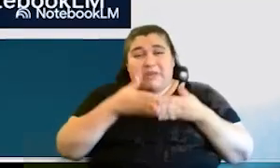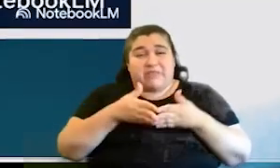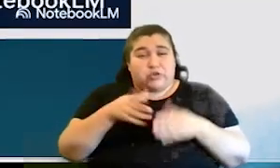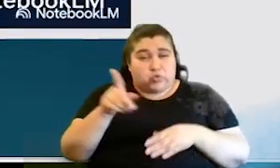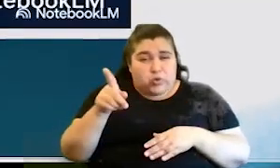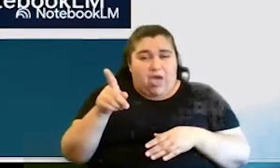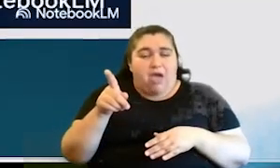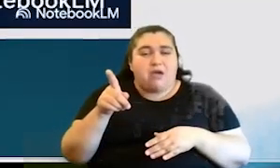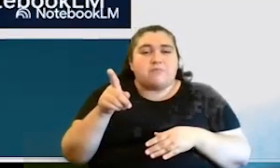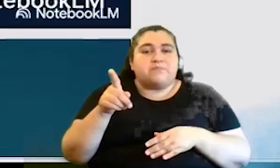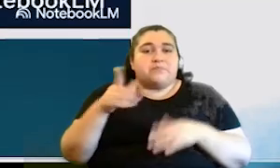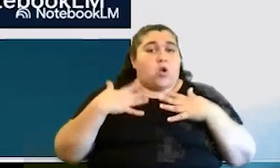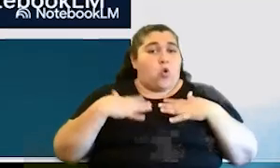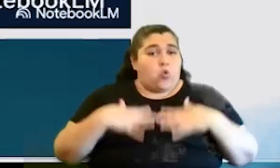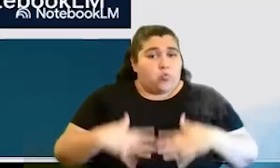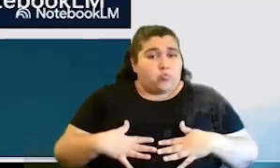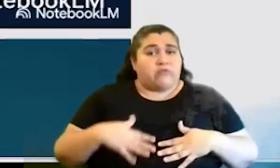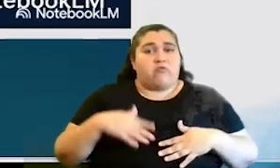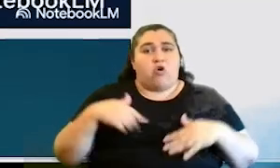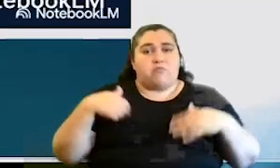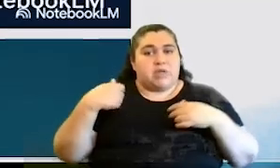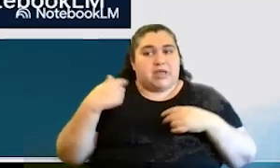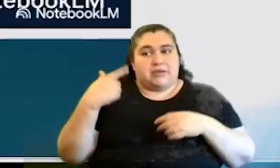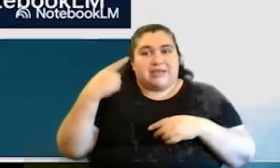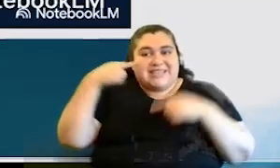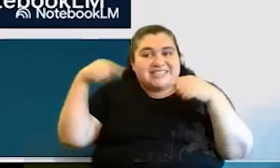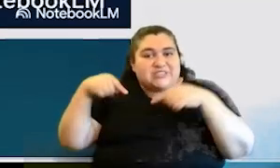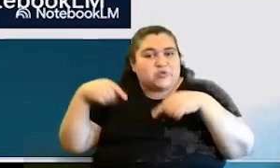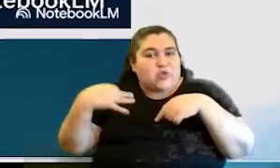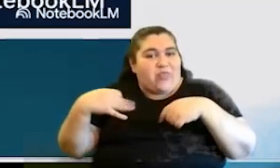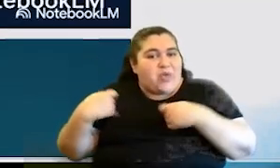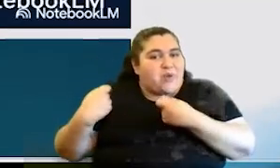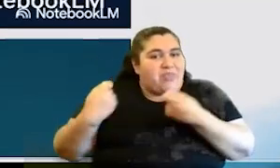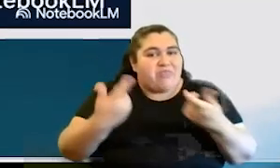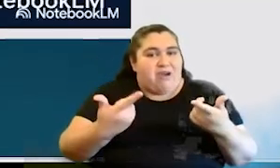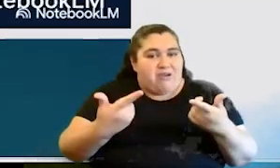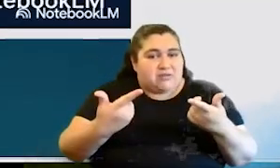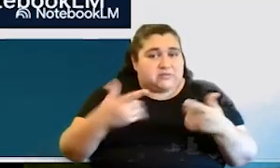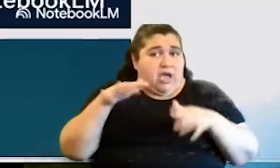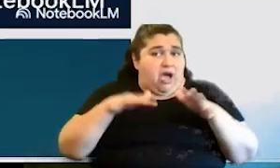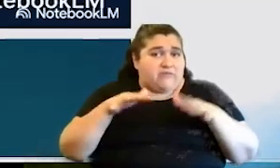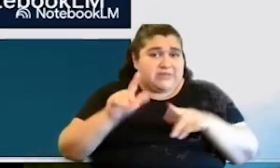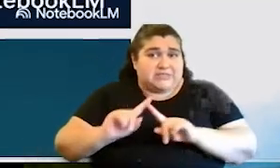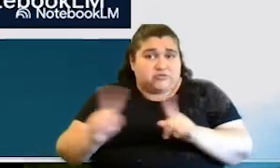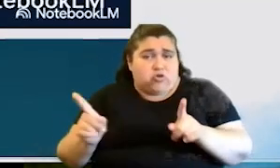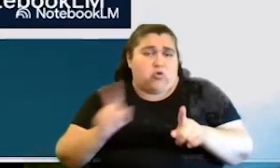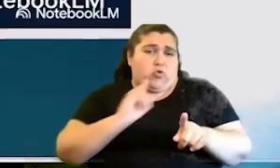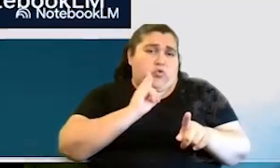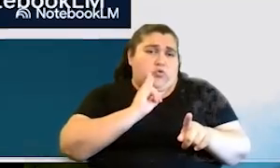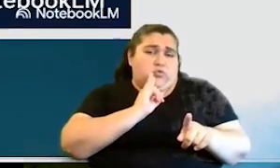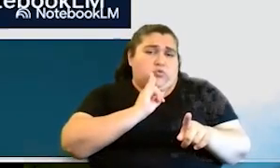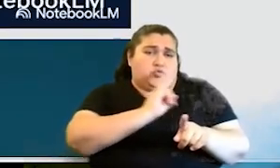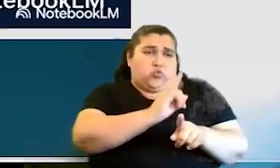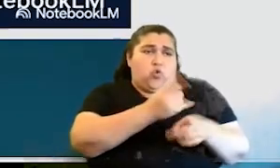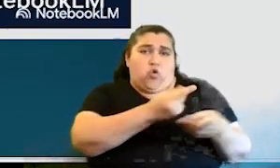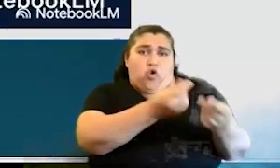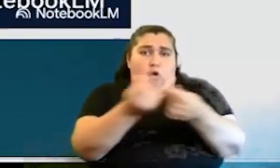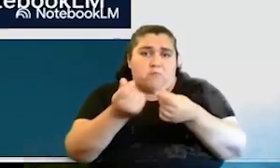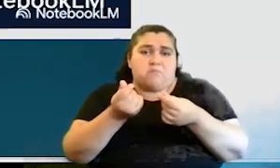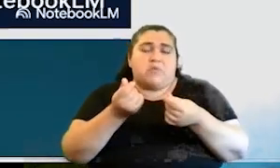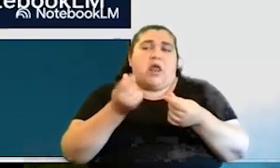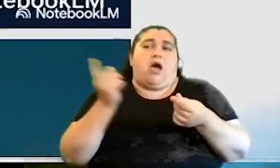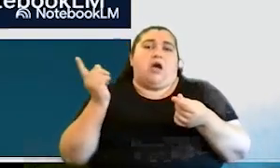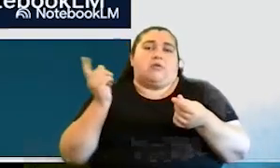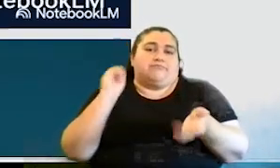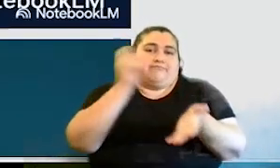tienen que utilizar un uniforme que el empleador se los brinda y en algunos casos no se los brinda, sino que se los paga y ellos van a lo que denominan almacén